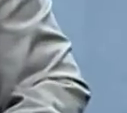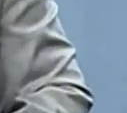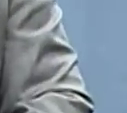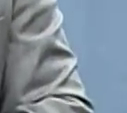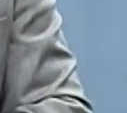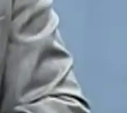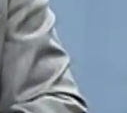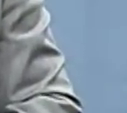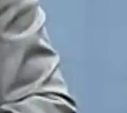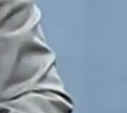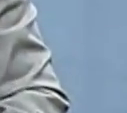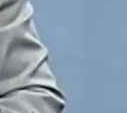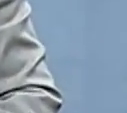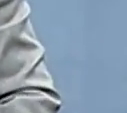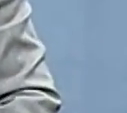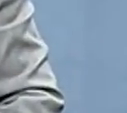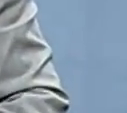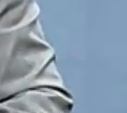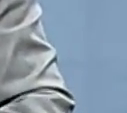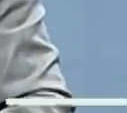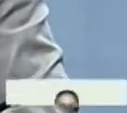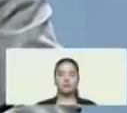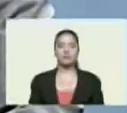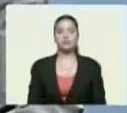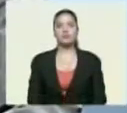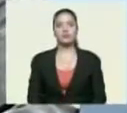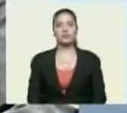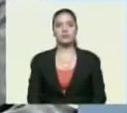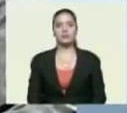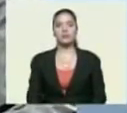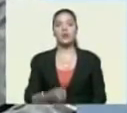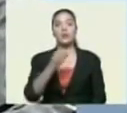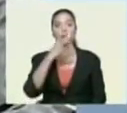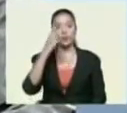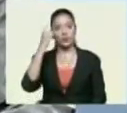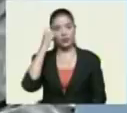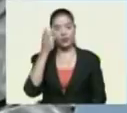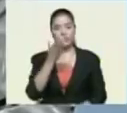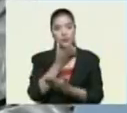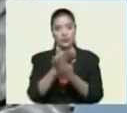Buenos días. Tengan todos ustedes, en primer lugar,